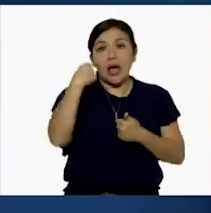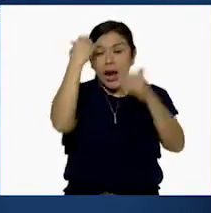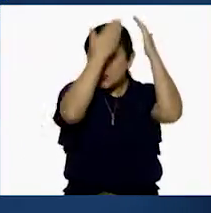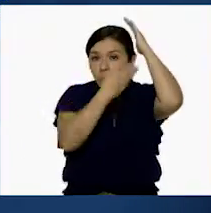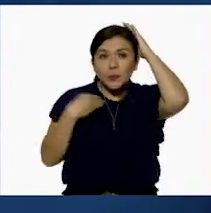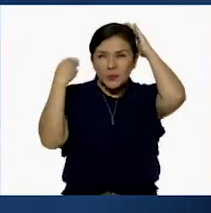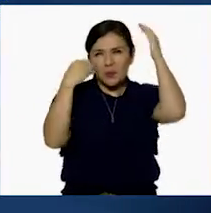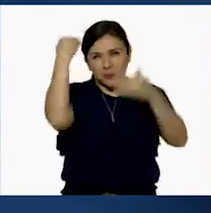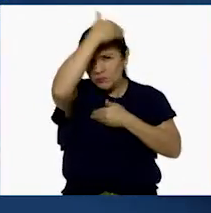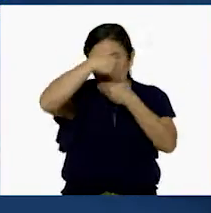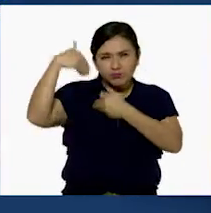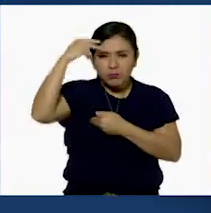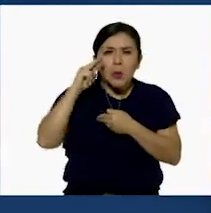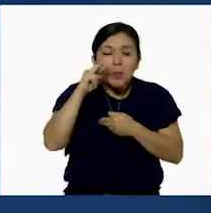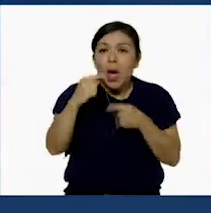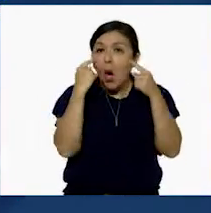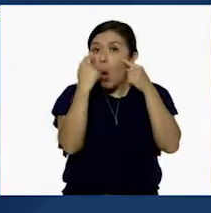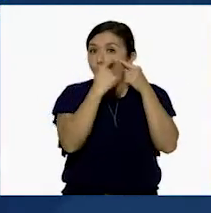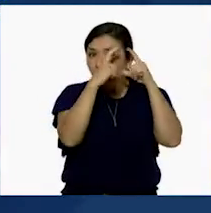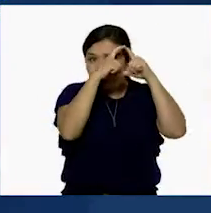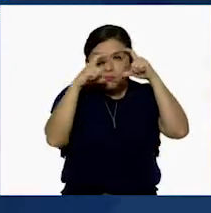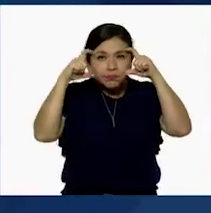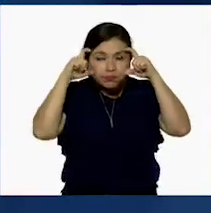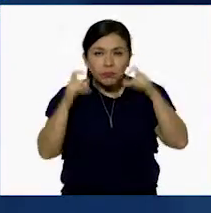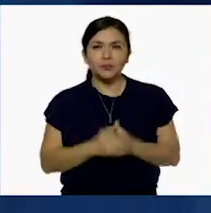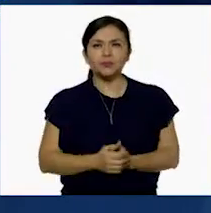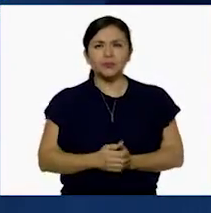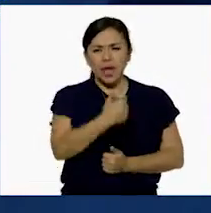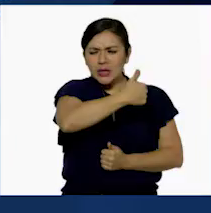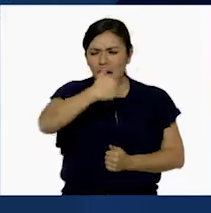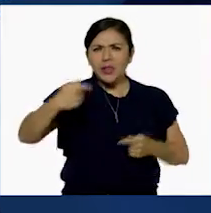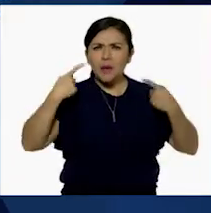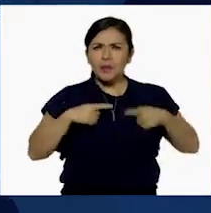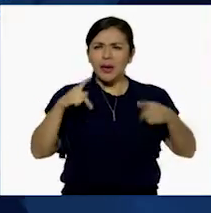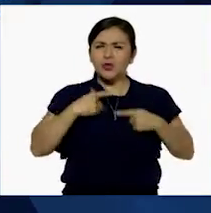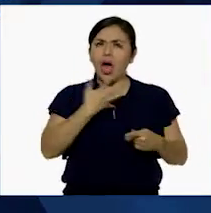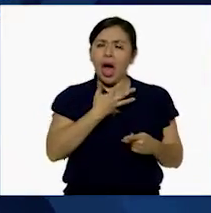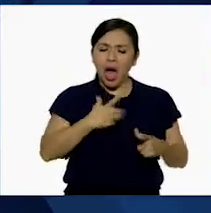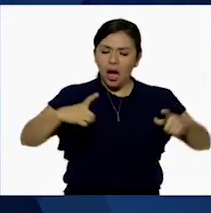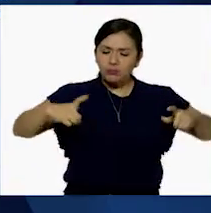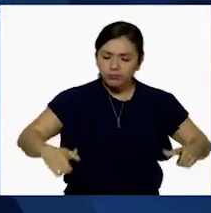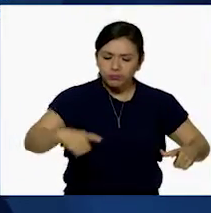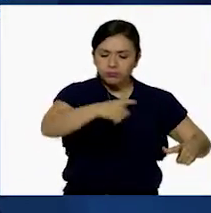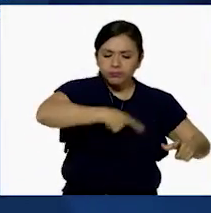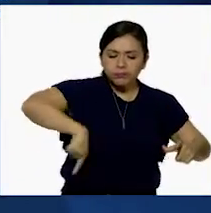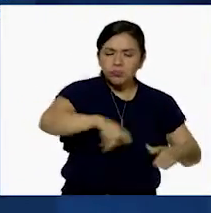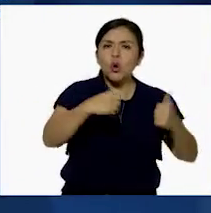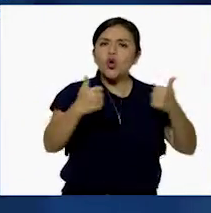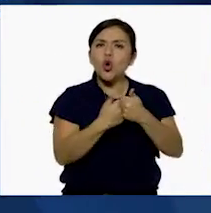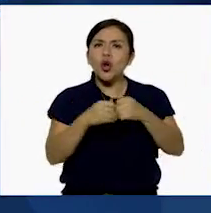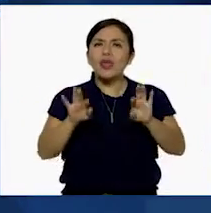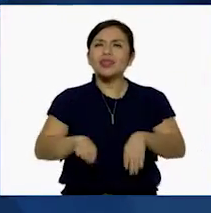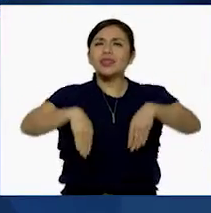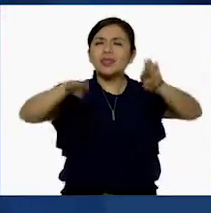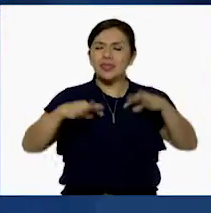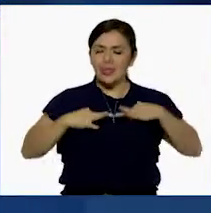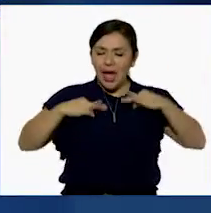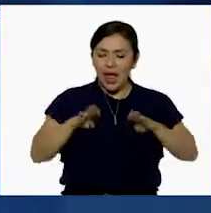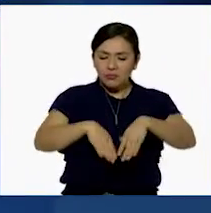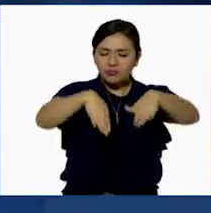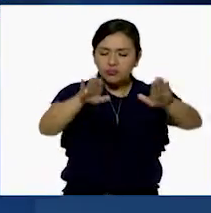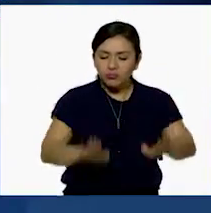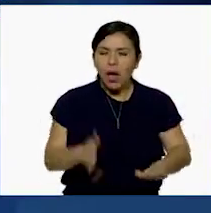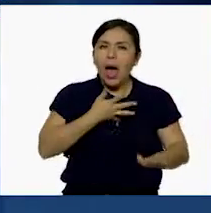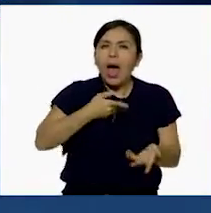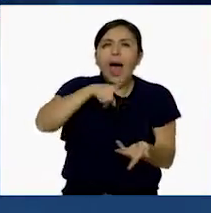que solo se les veían los ojos. Cada una tenía un cesto frente a sí, cubierto por un paño y sobre el que descansaban algunos de